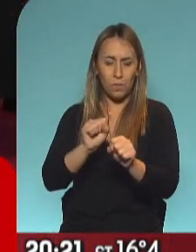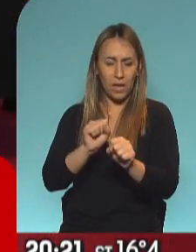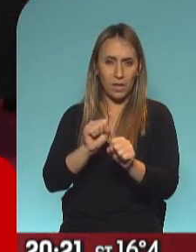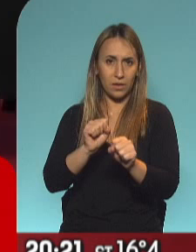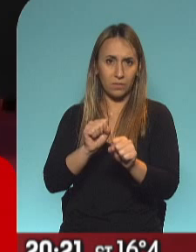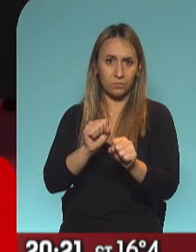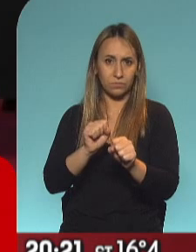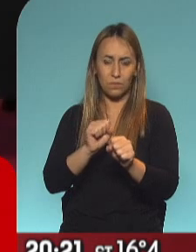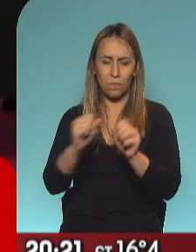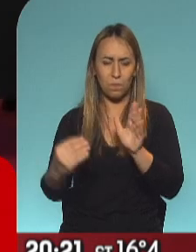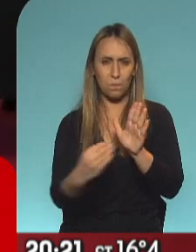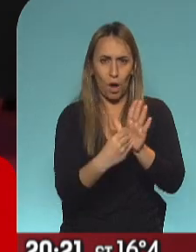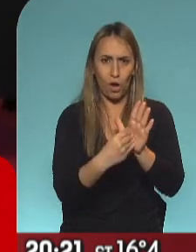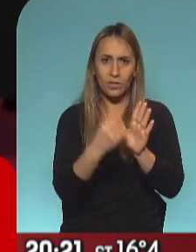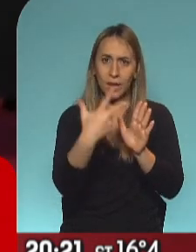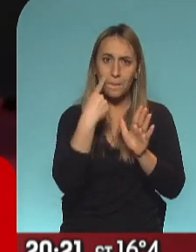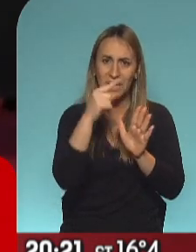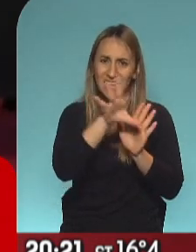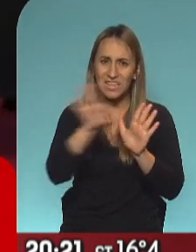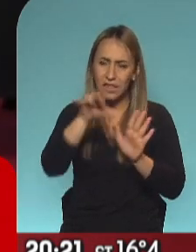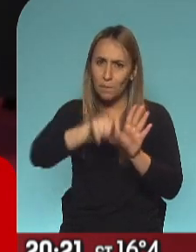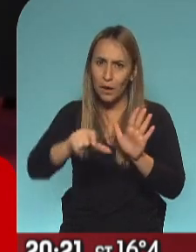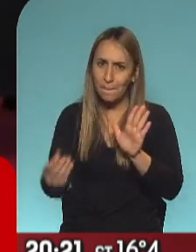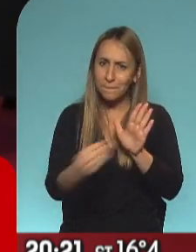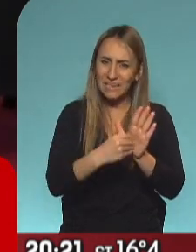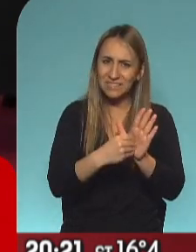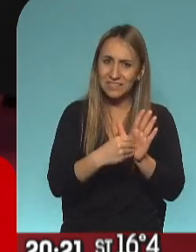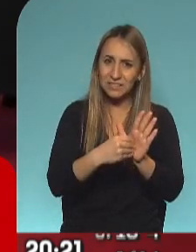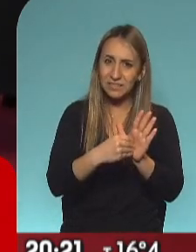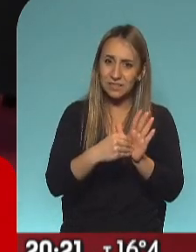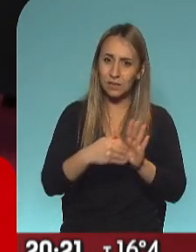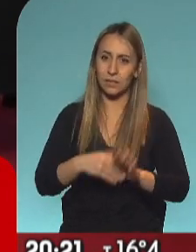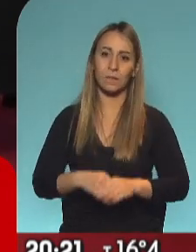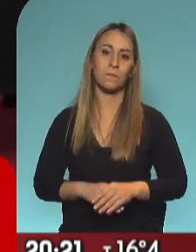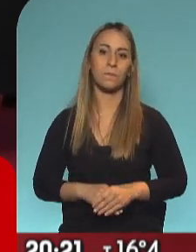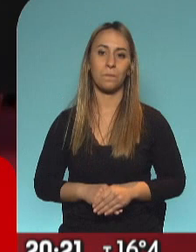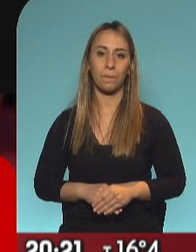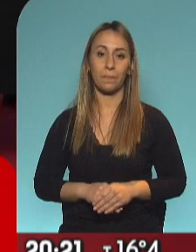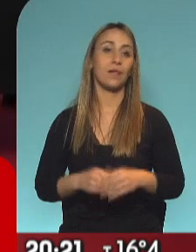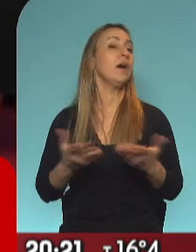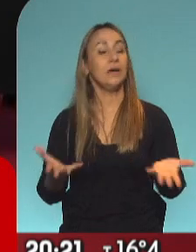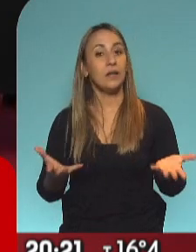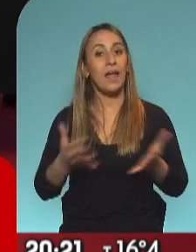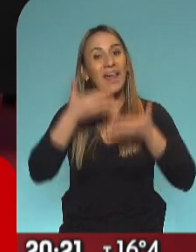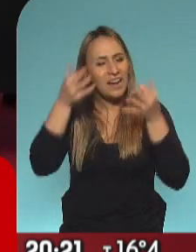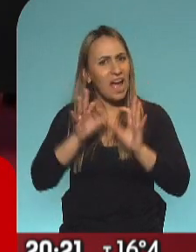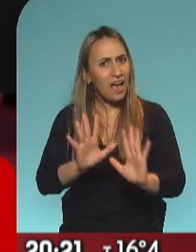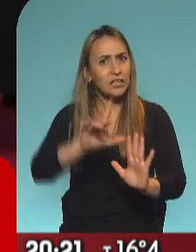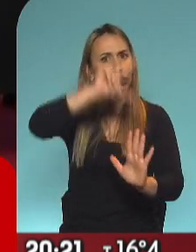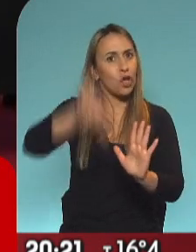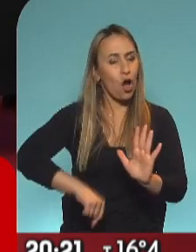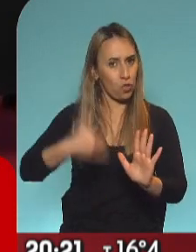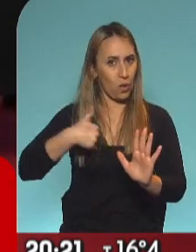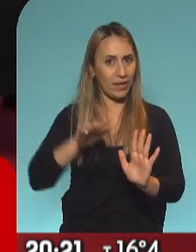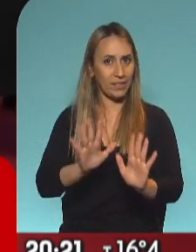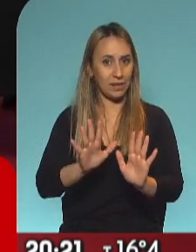tengamos que agregar nada menos que 3.500 personas. Claro, esto sucede en todo el país. Lo único